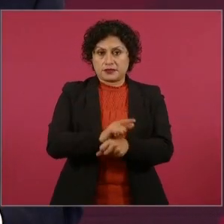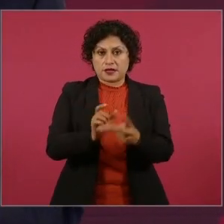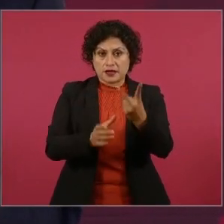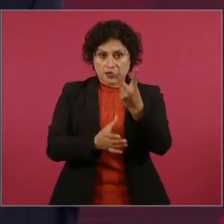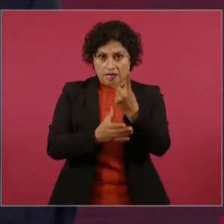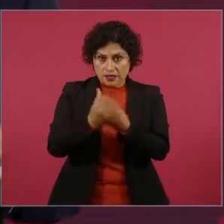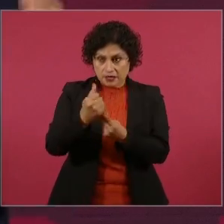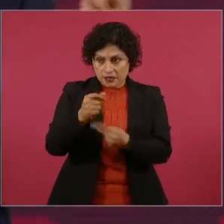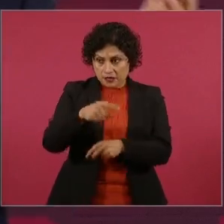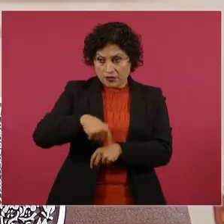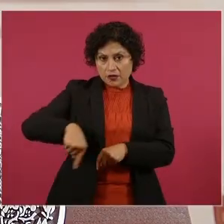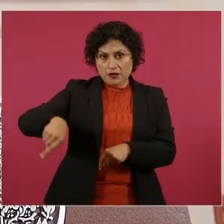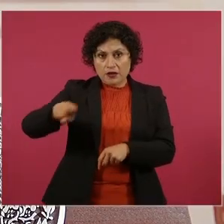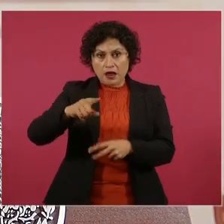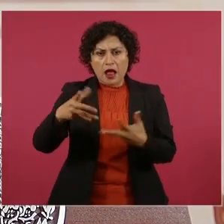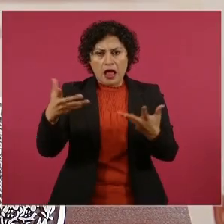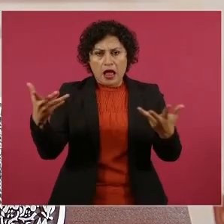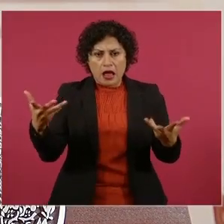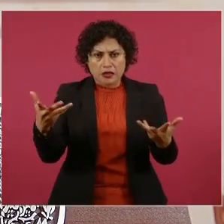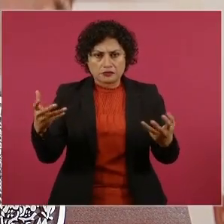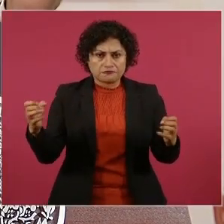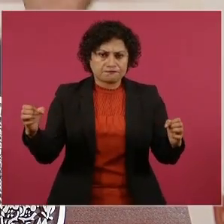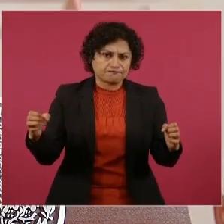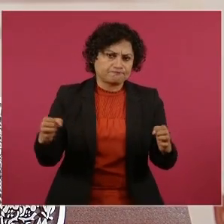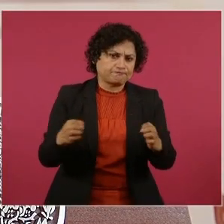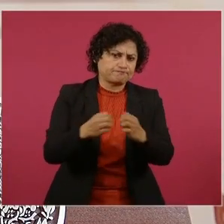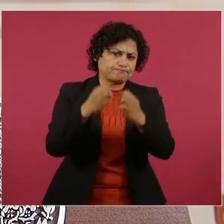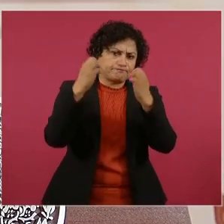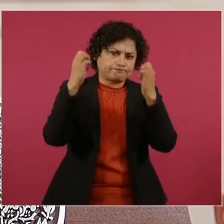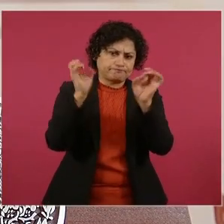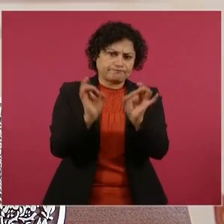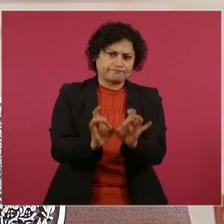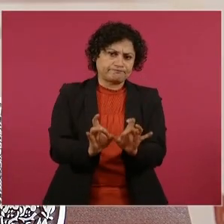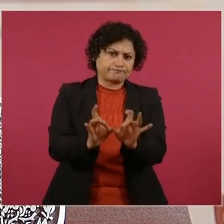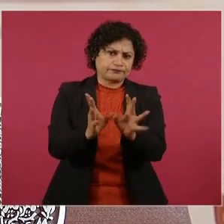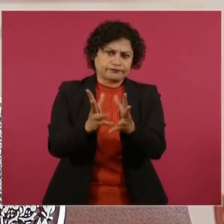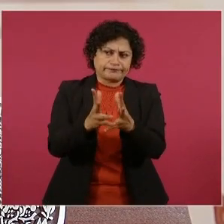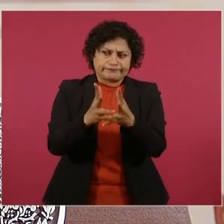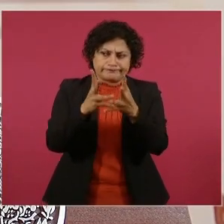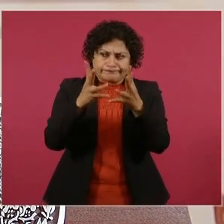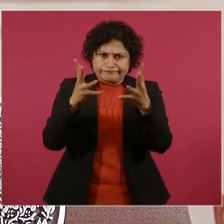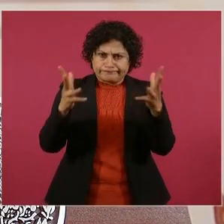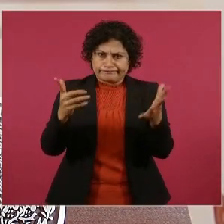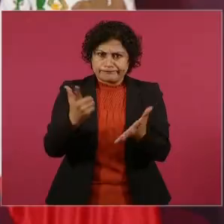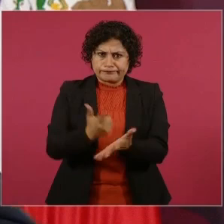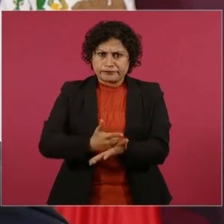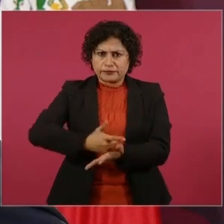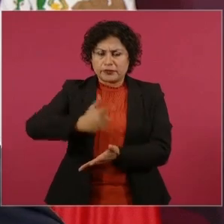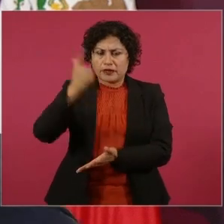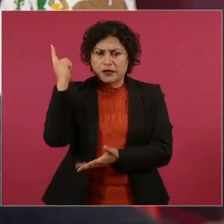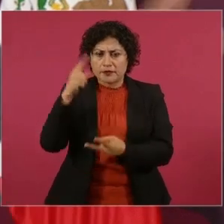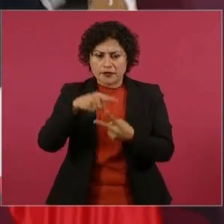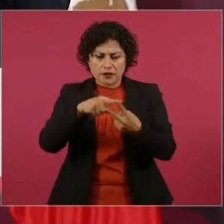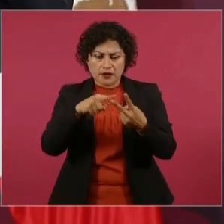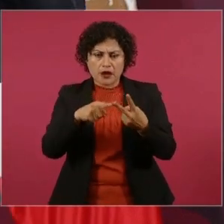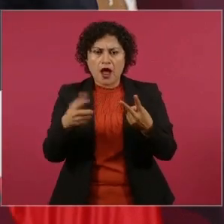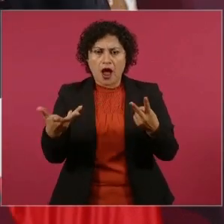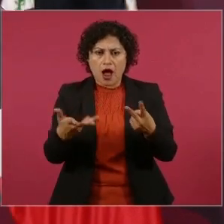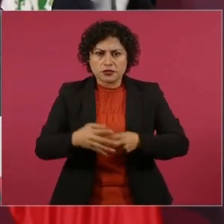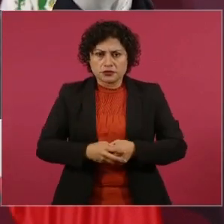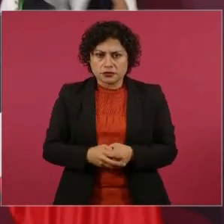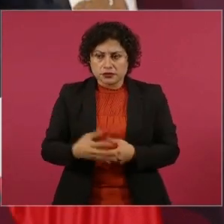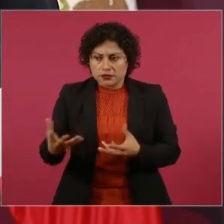ante una tragedia de esas dimensiones si no es con el